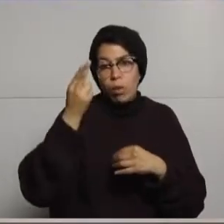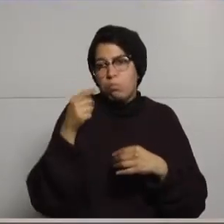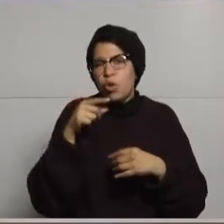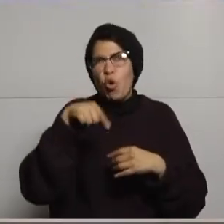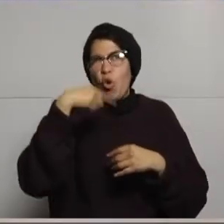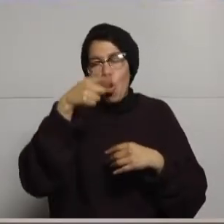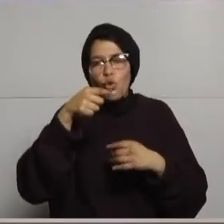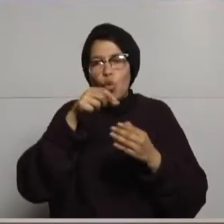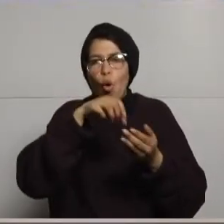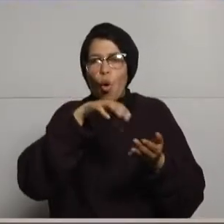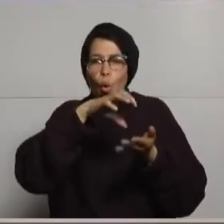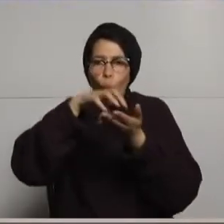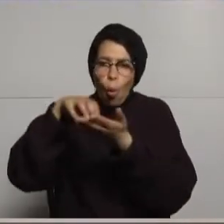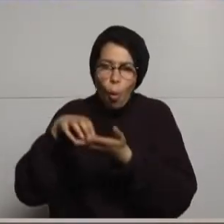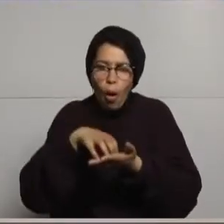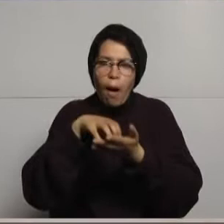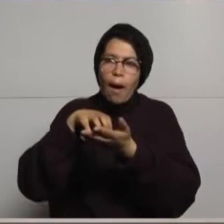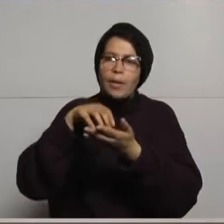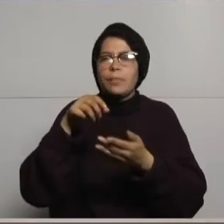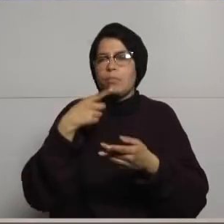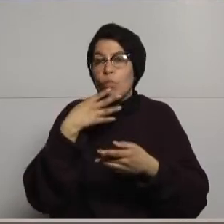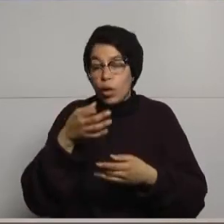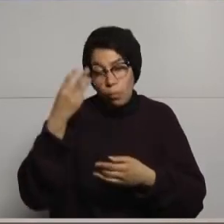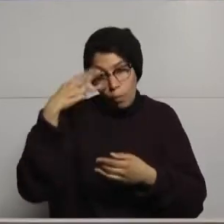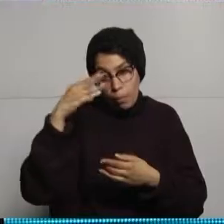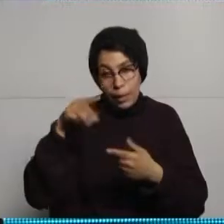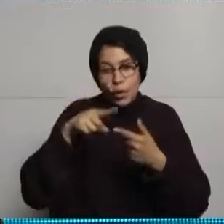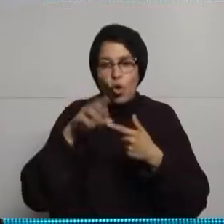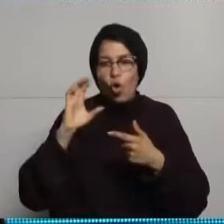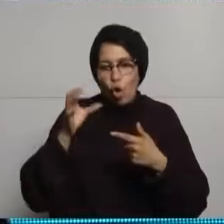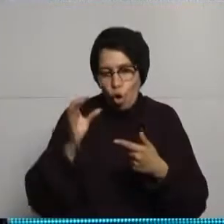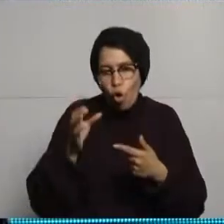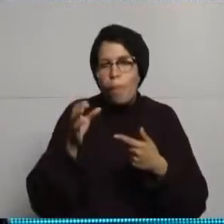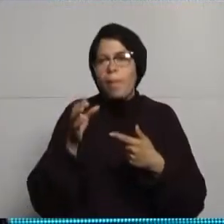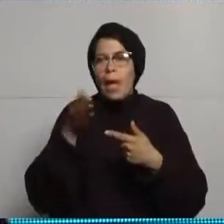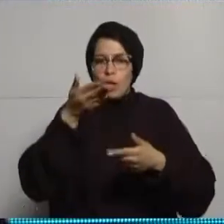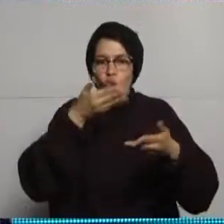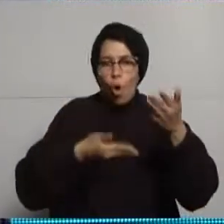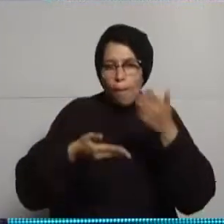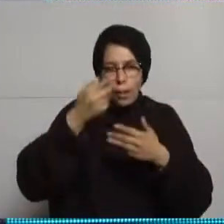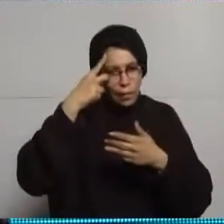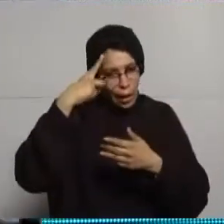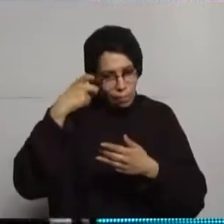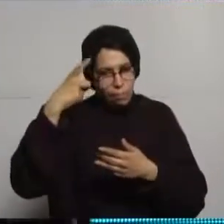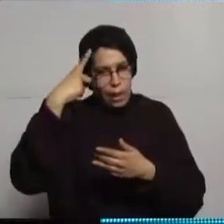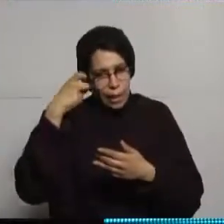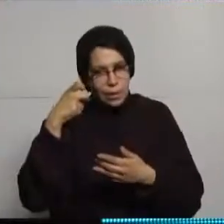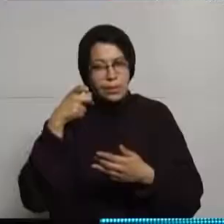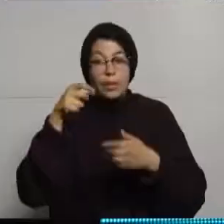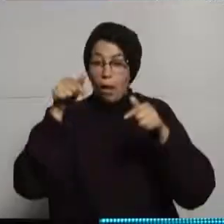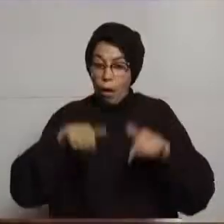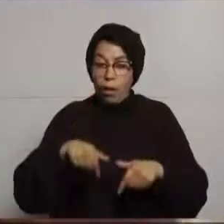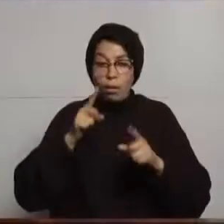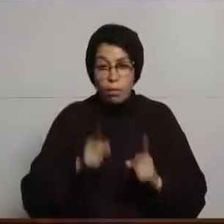laboratorios internacionales con México, bueno, con Colombia ya, con mi compañero Jorge, también ver un poco qué pasaba en